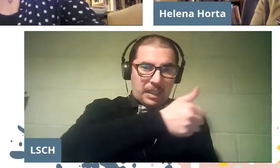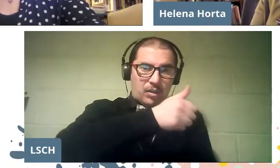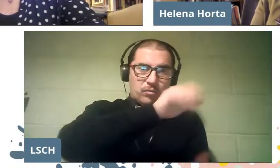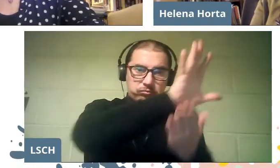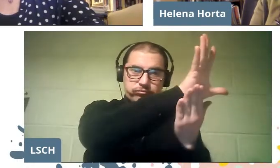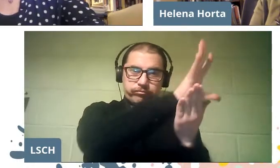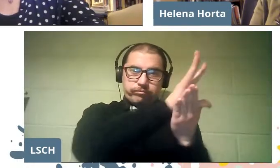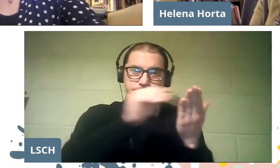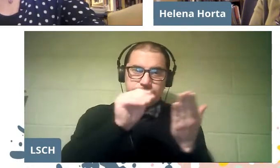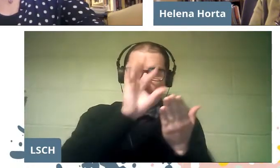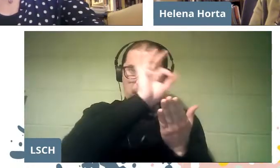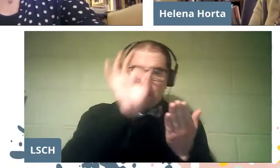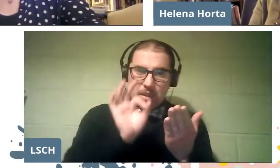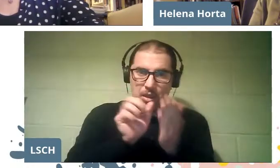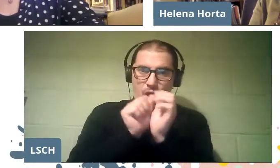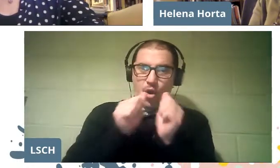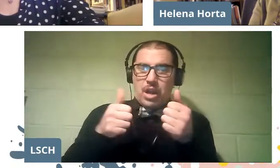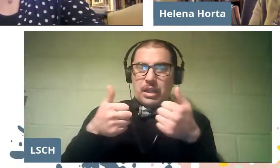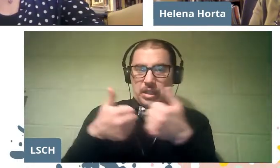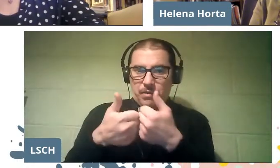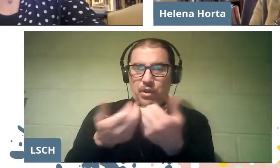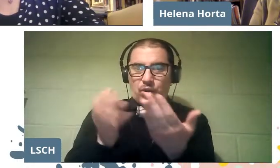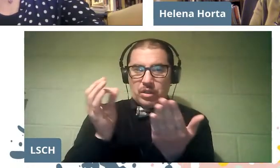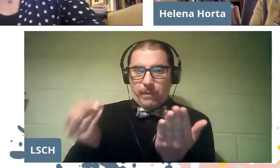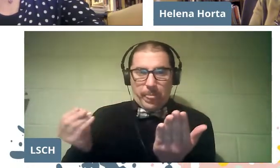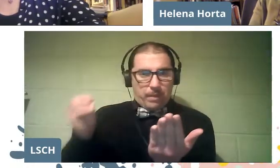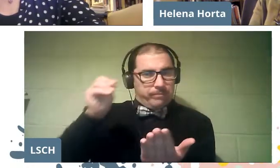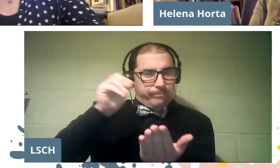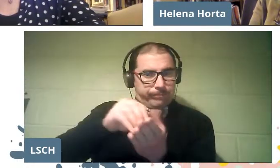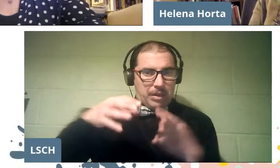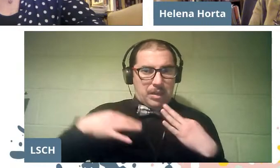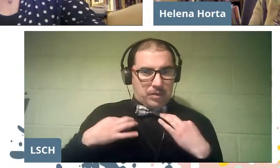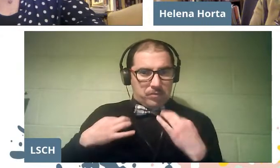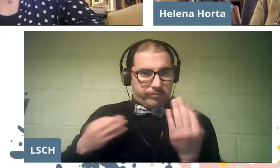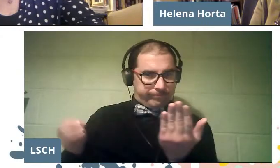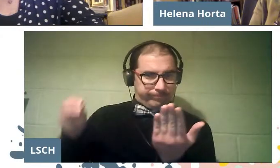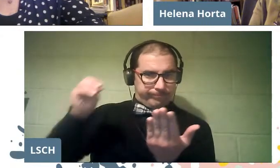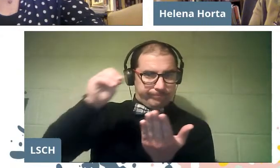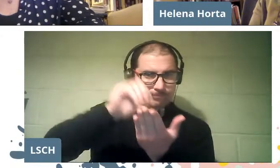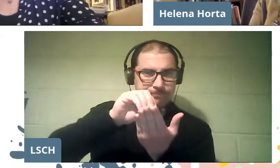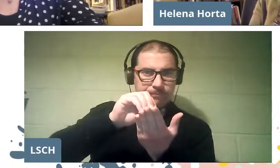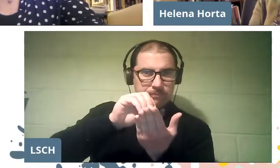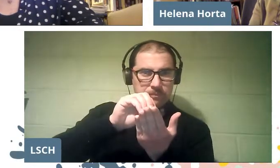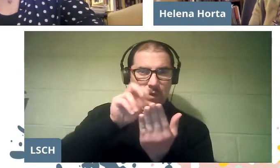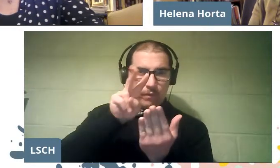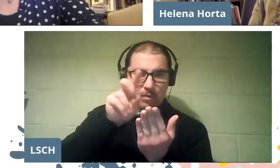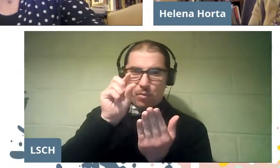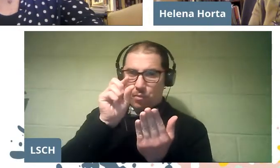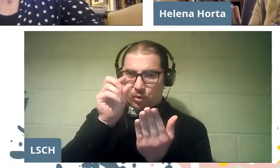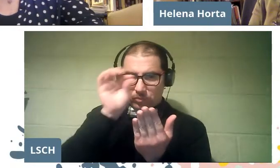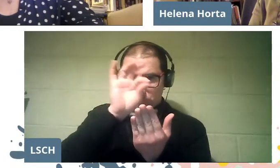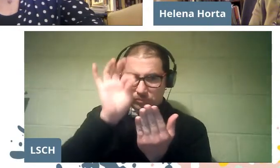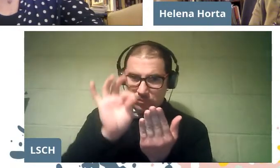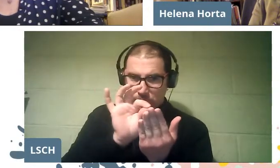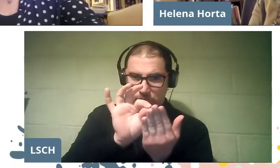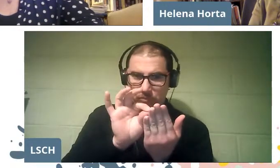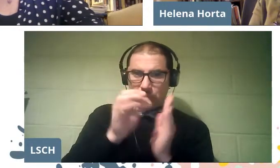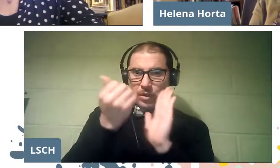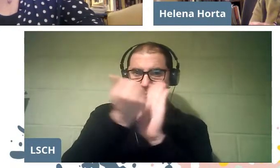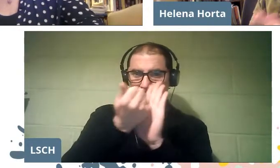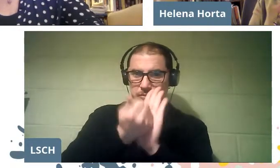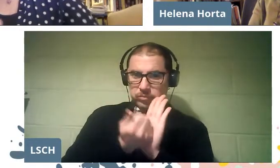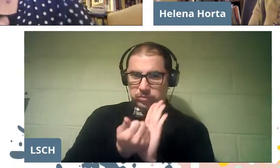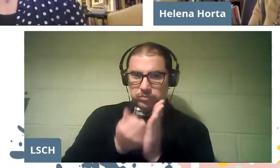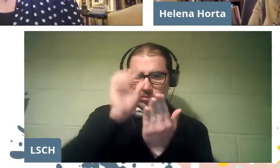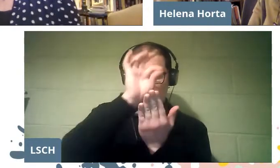esa manera, lo que se plasmaba en los textiles y que alcanzamos a ver bien poco de los íconos, ¿no?